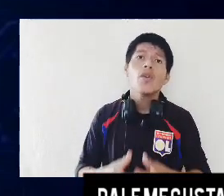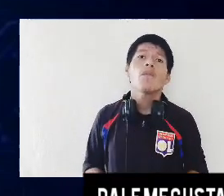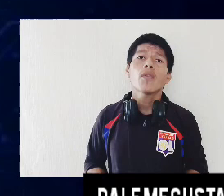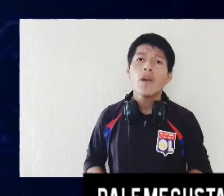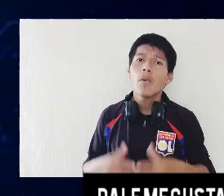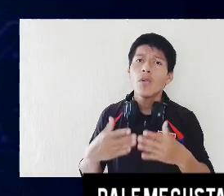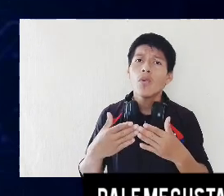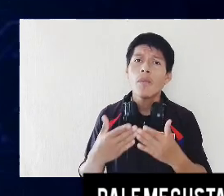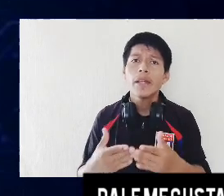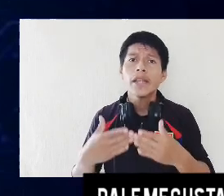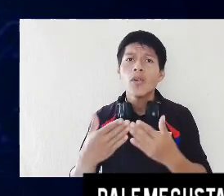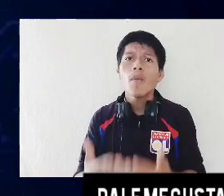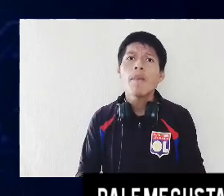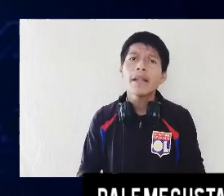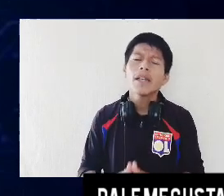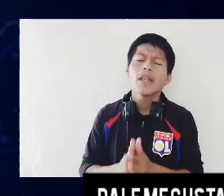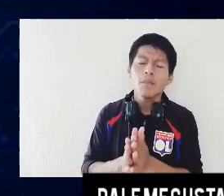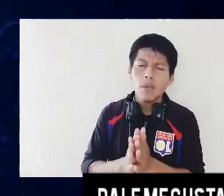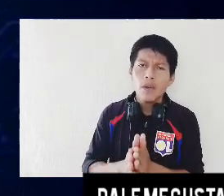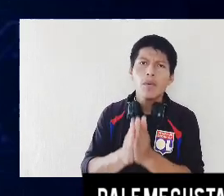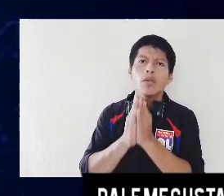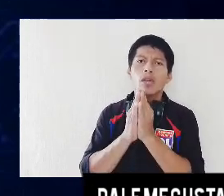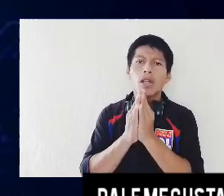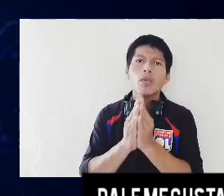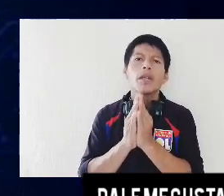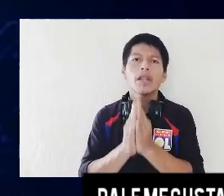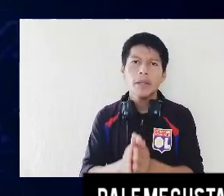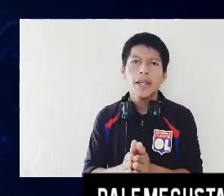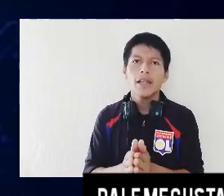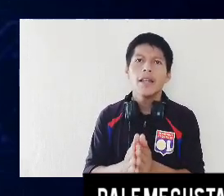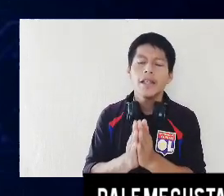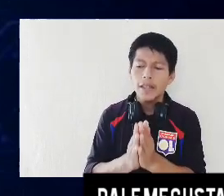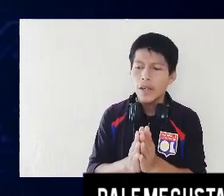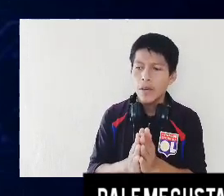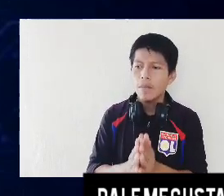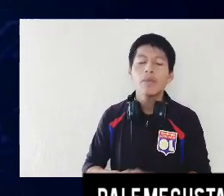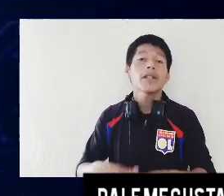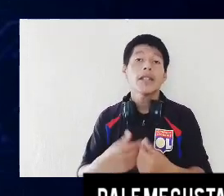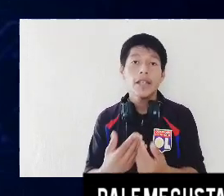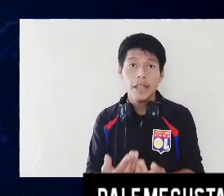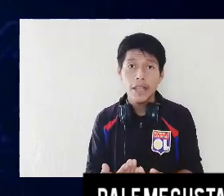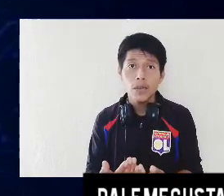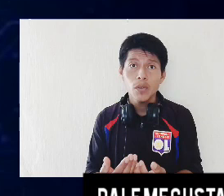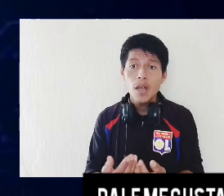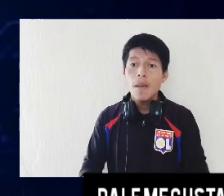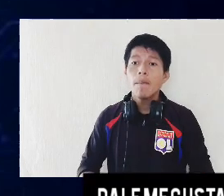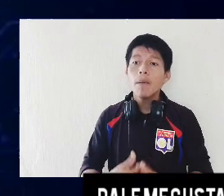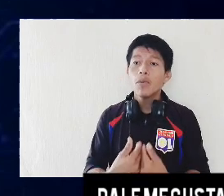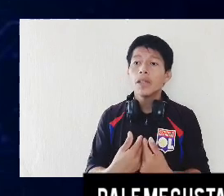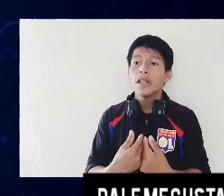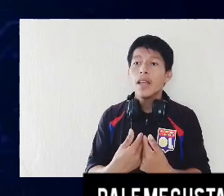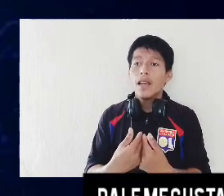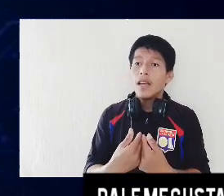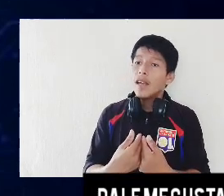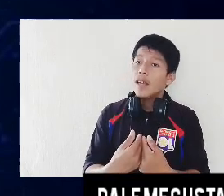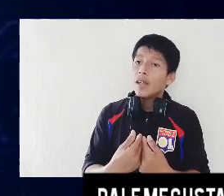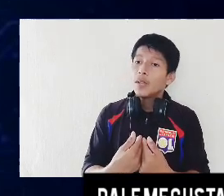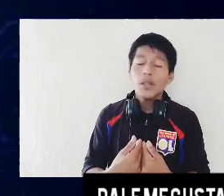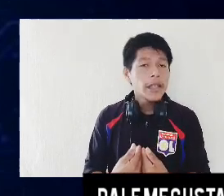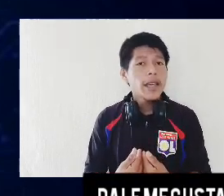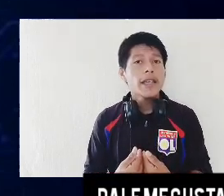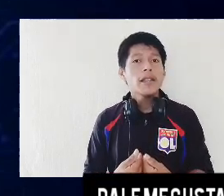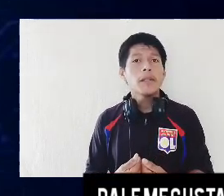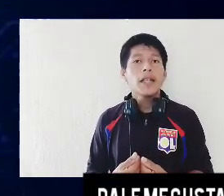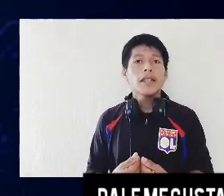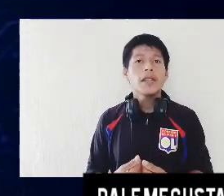al video, por favor, comenten, compartan y por favor, recomienden mi canal, en serio. Vamos a seguir creciendo, vamos.